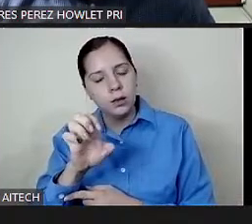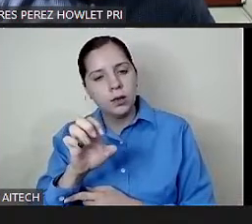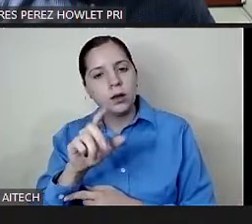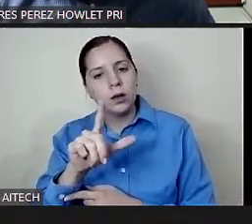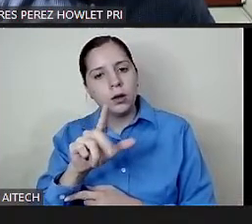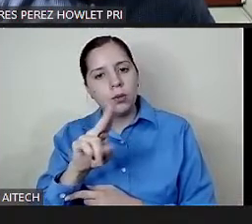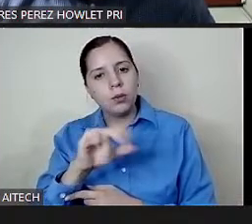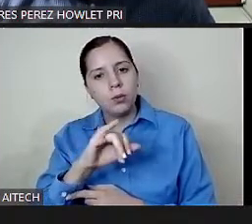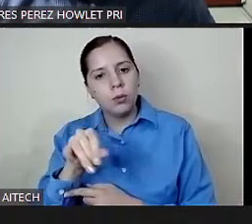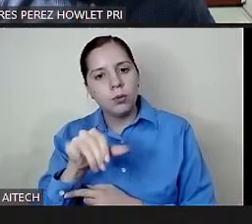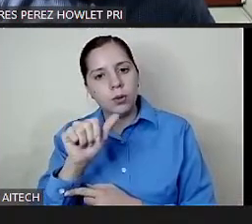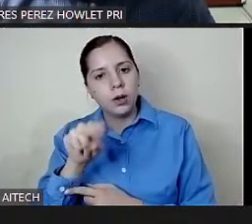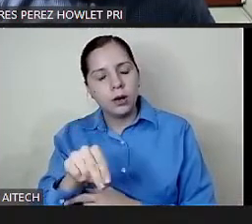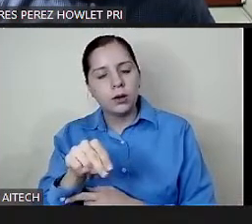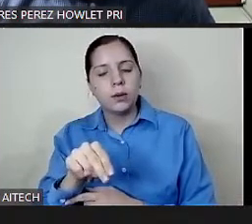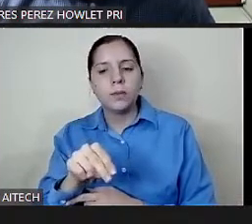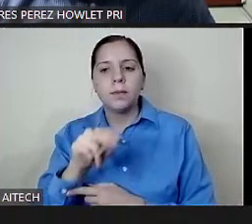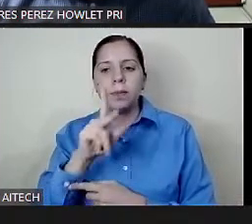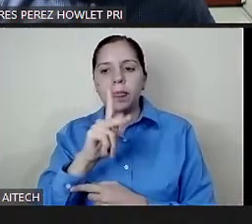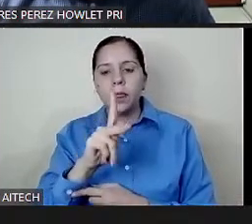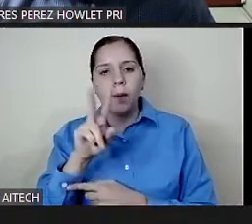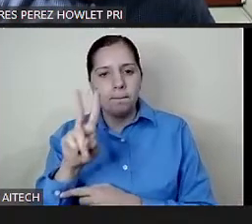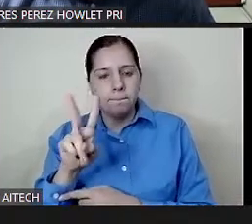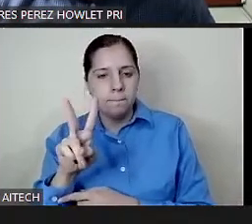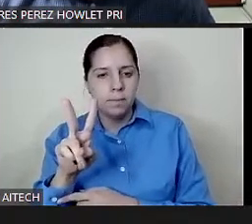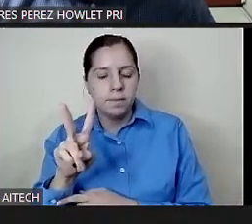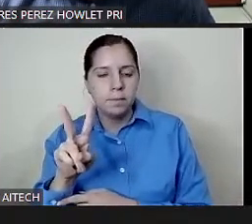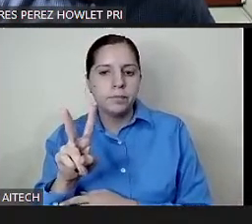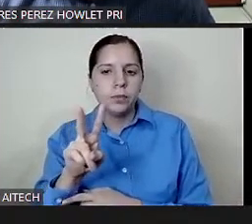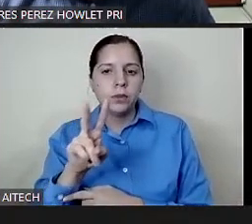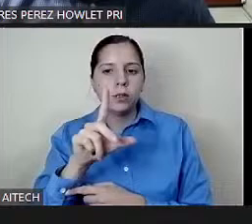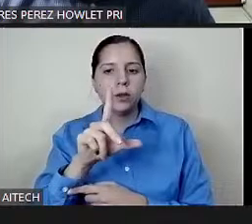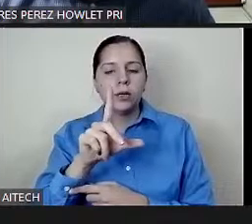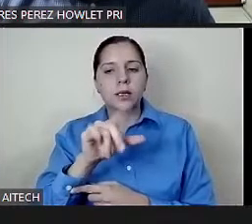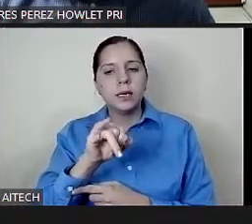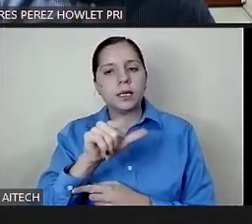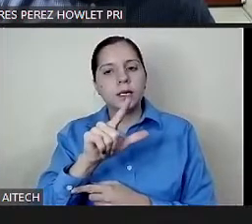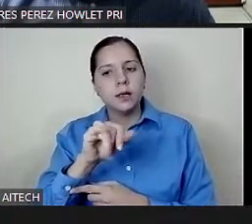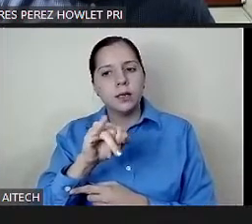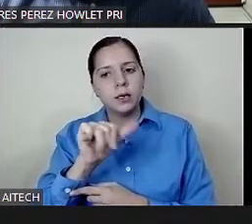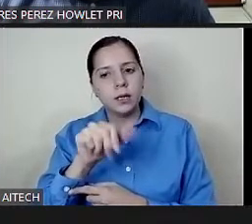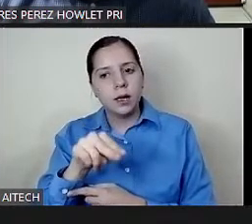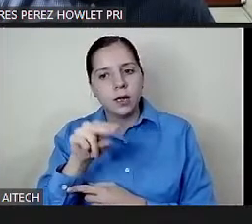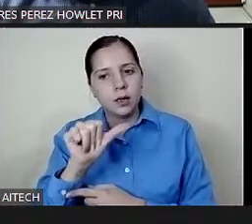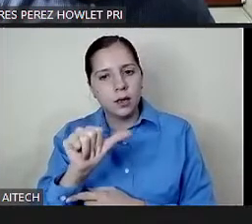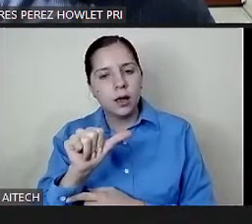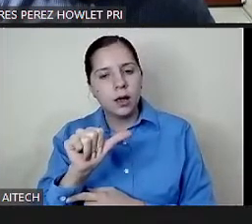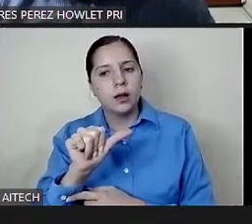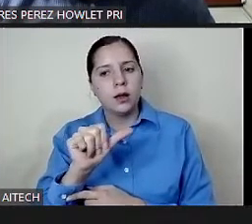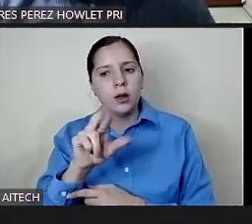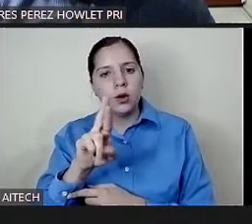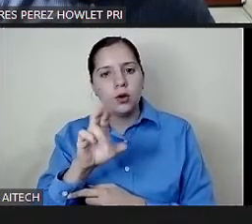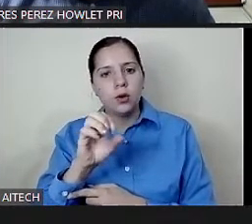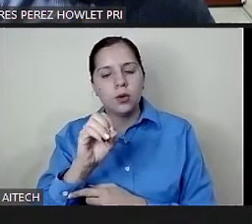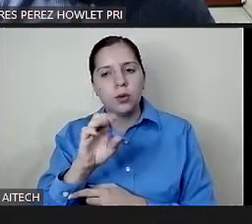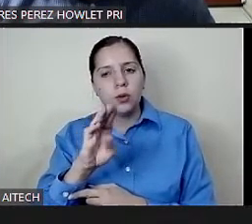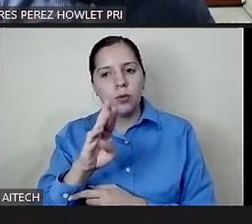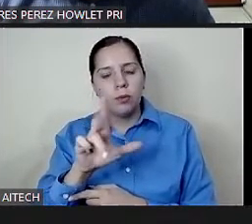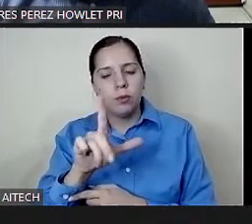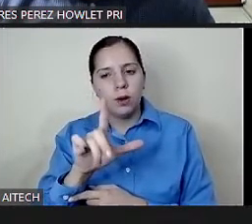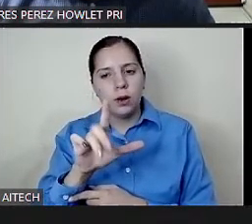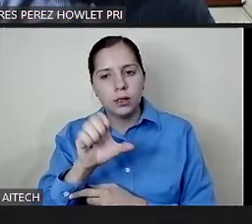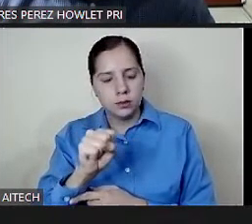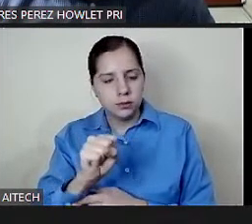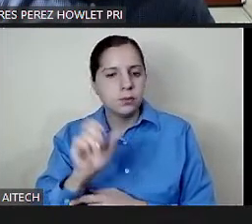Por el Partido Verde Ecologista de México, Ileana Elizabeth Robles Villalobos. Presente. Por